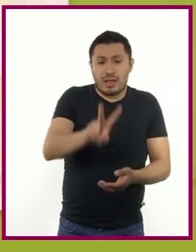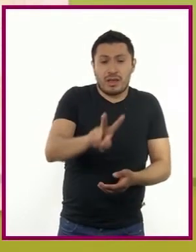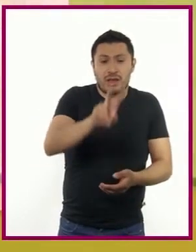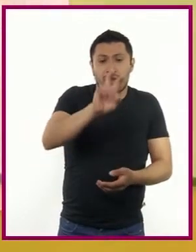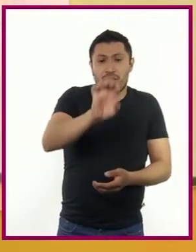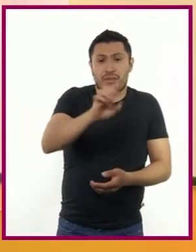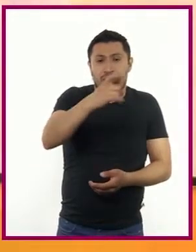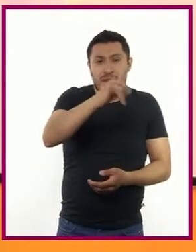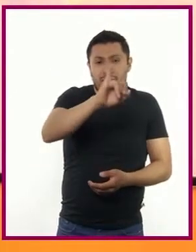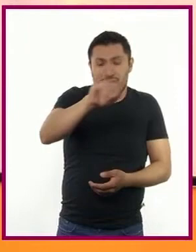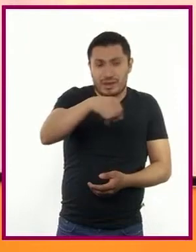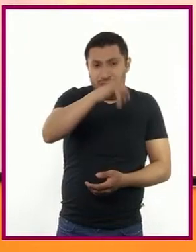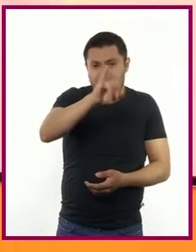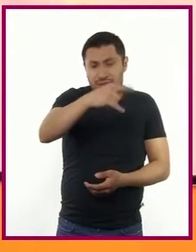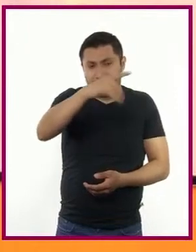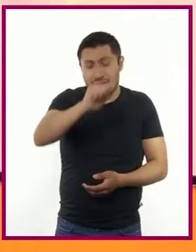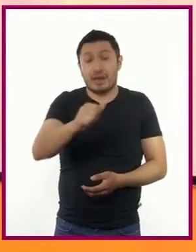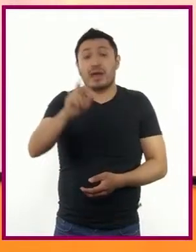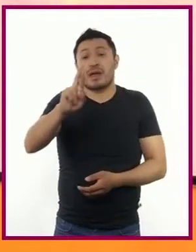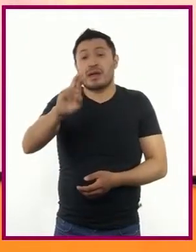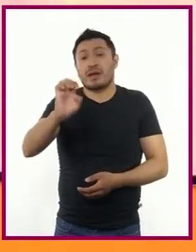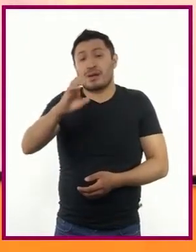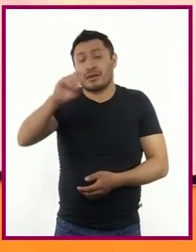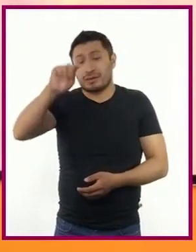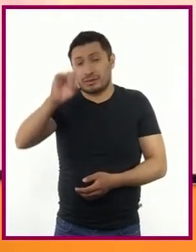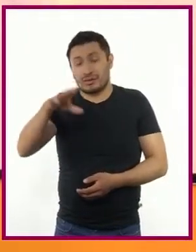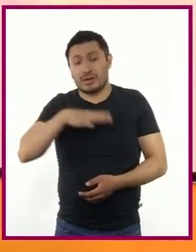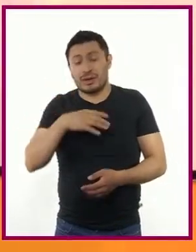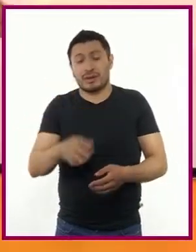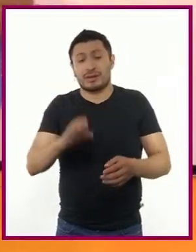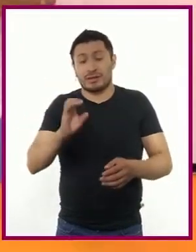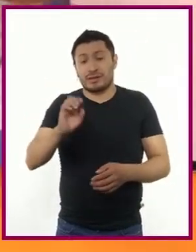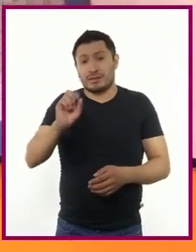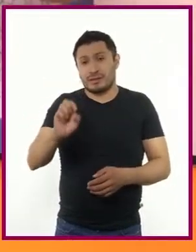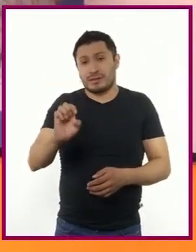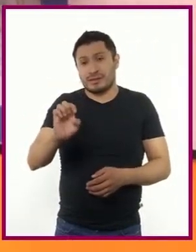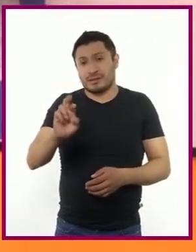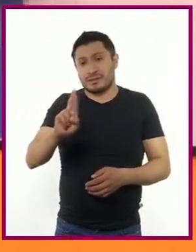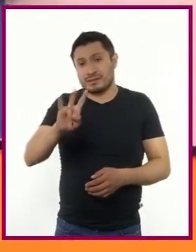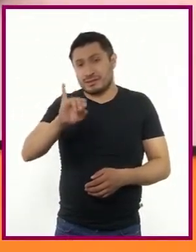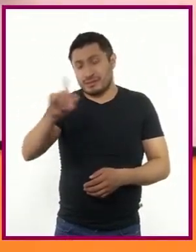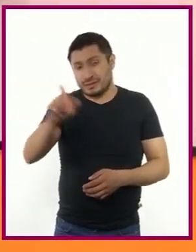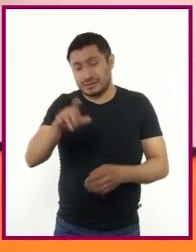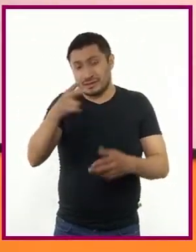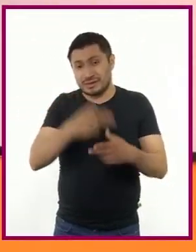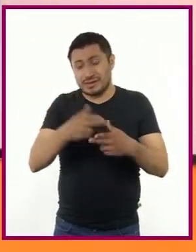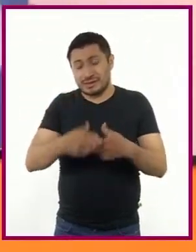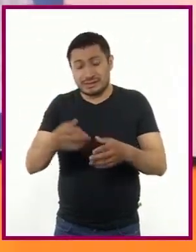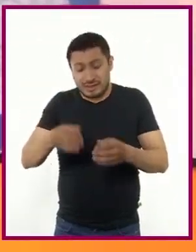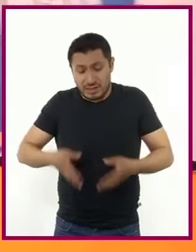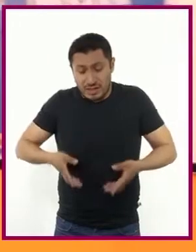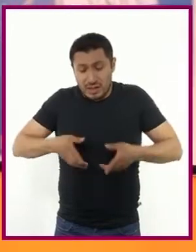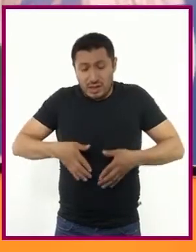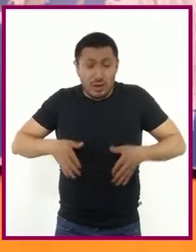recto y se extiende desde el cérvix hasta el exterior del cuerpo.